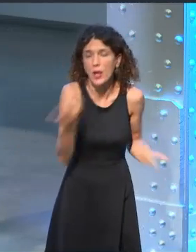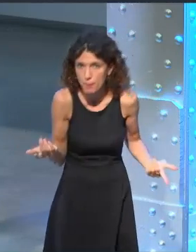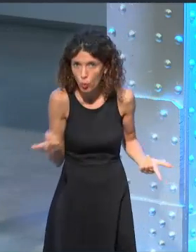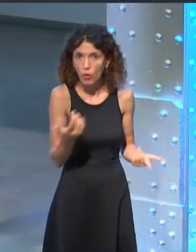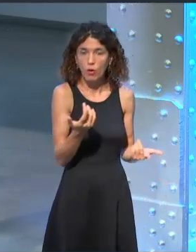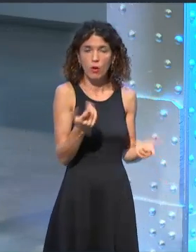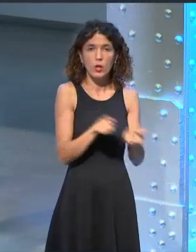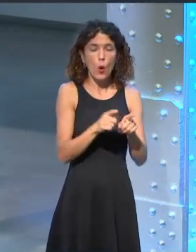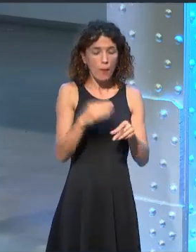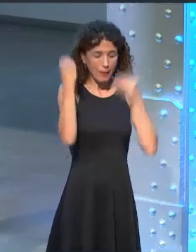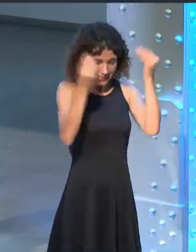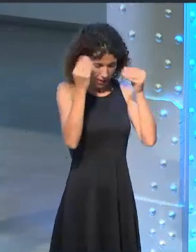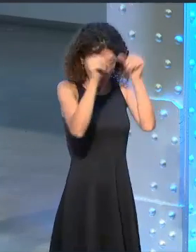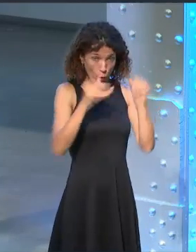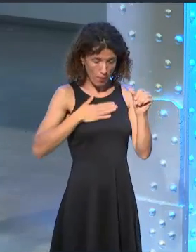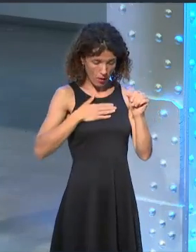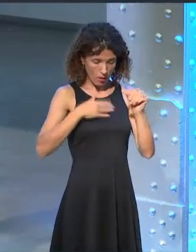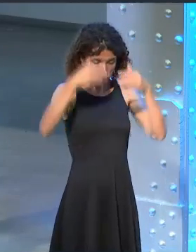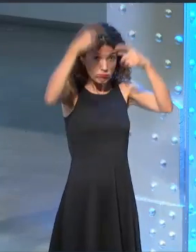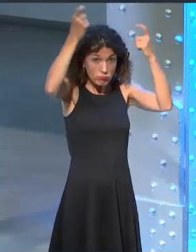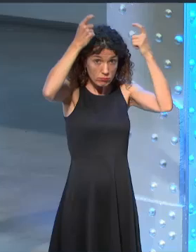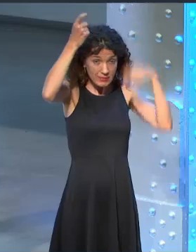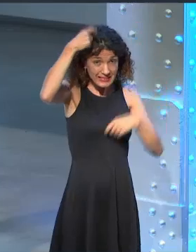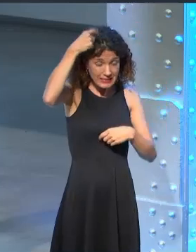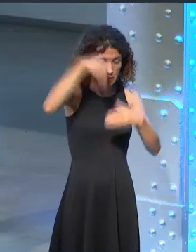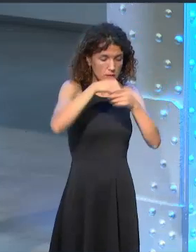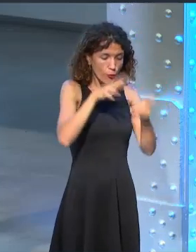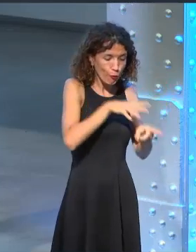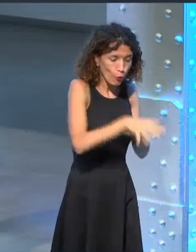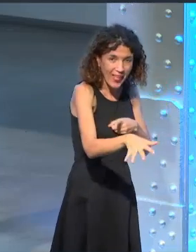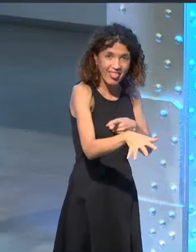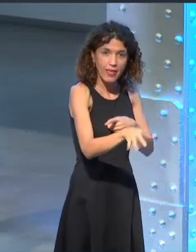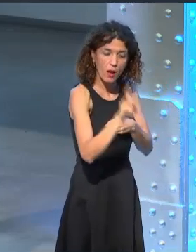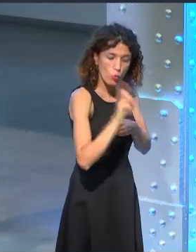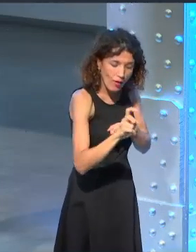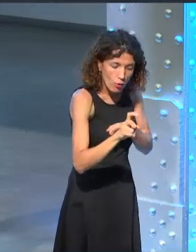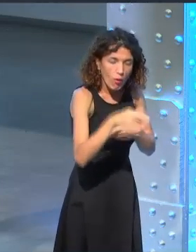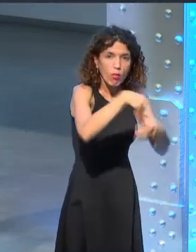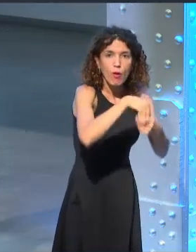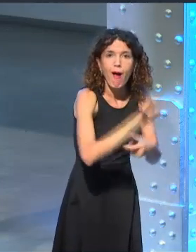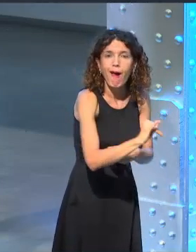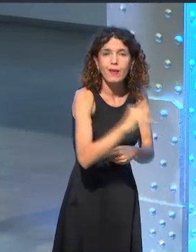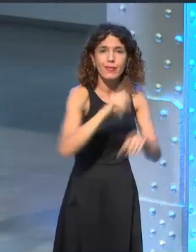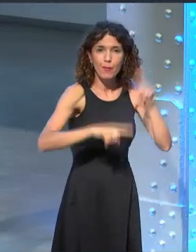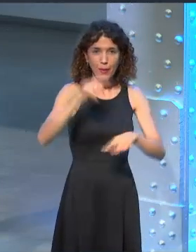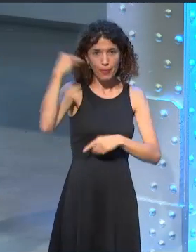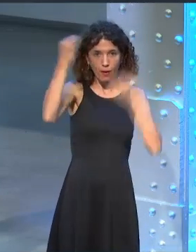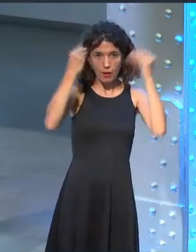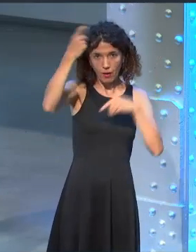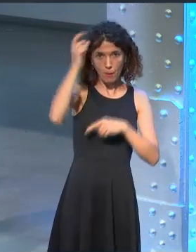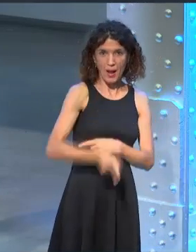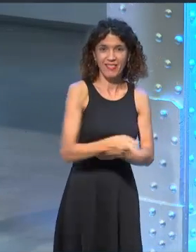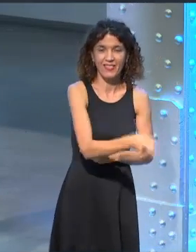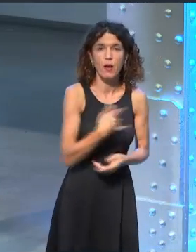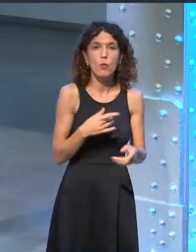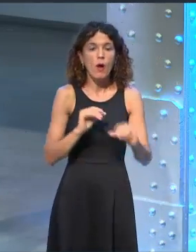en cómo pensamos versus la persona que estamos educando tiene una influencia, ¿no? Entonces, yo creo que ese sería el primer punto